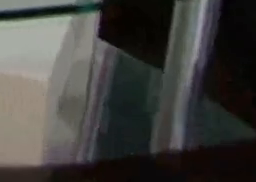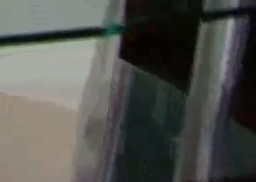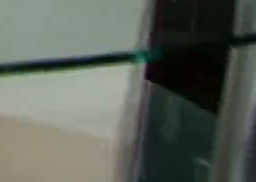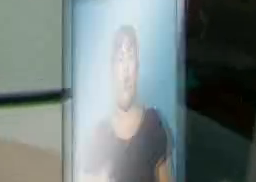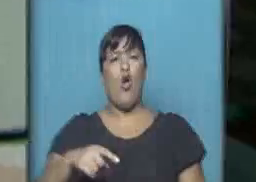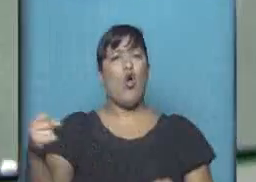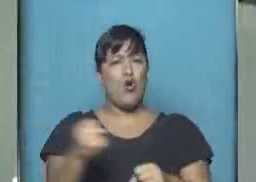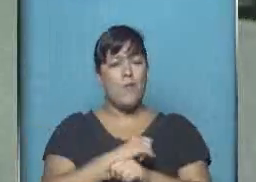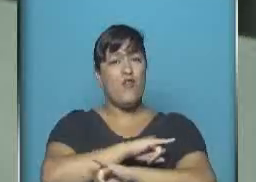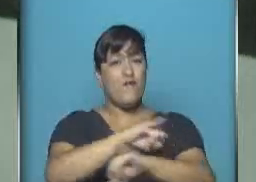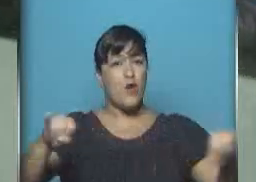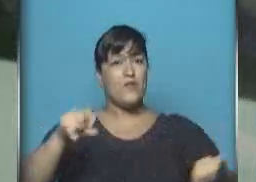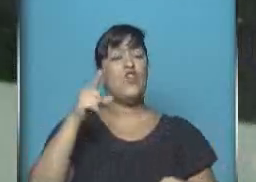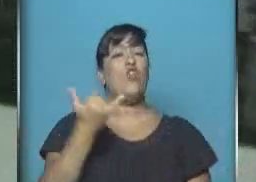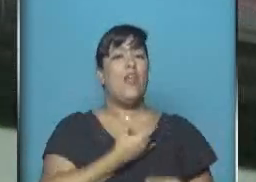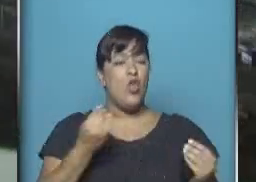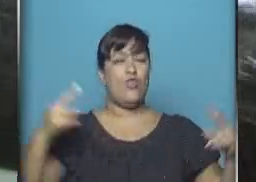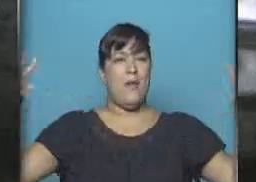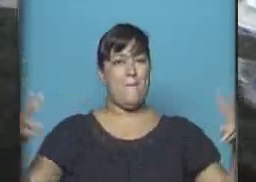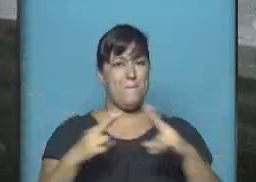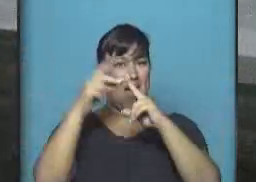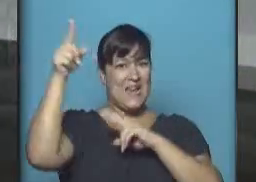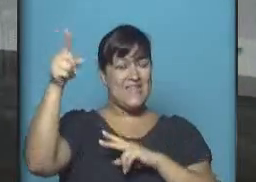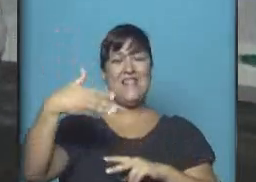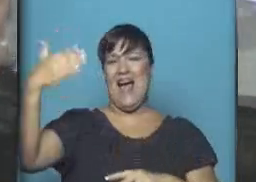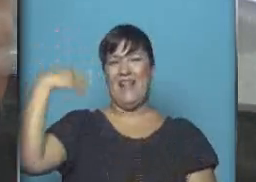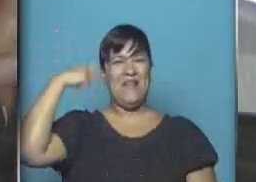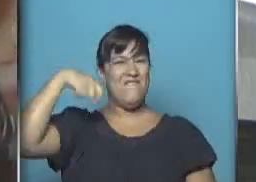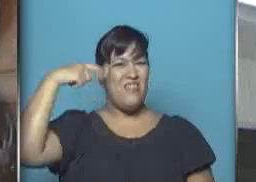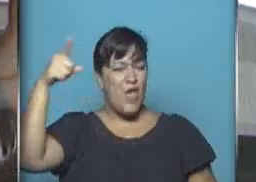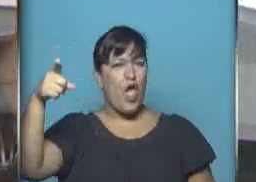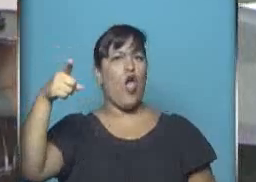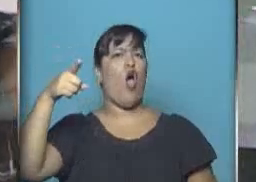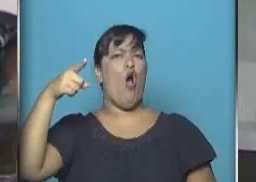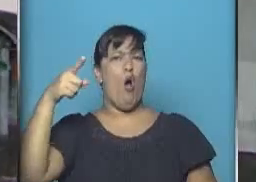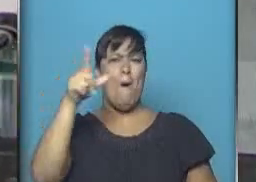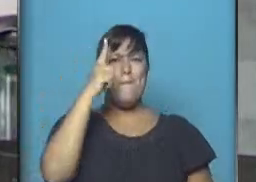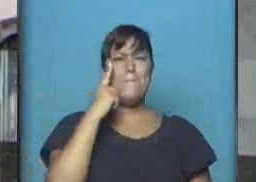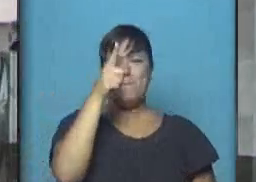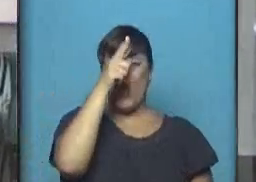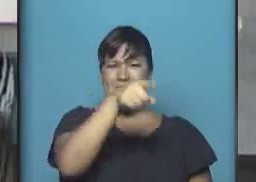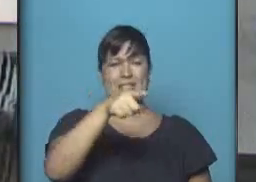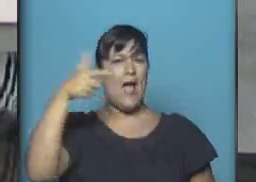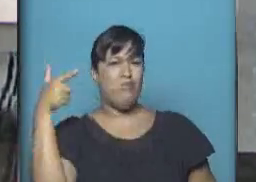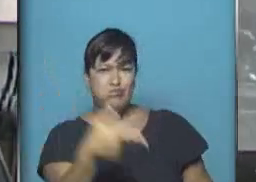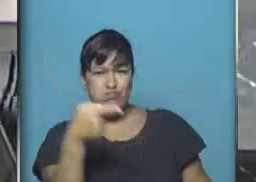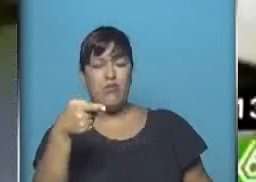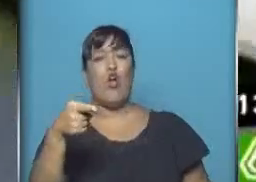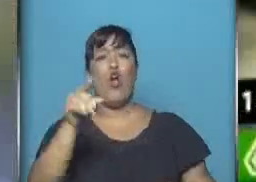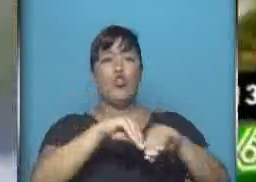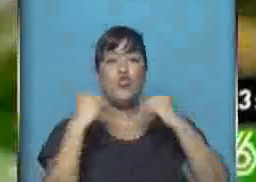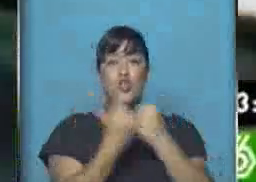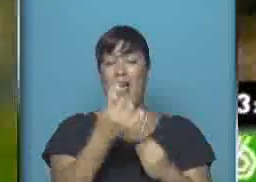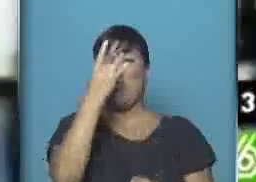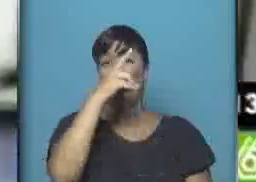Confirmamos la información que llega desde París. Antes veíamos el video donde se remataba un policía en la calle. 12 son los muertos por el